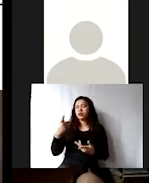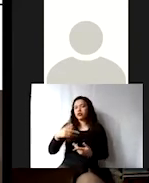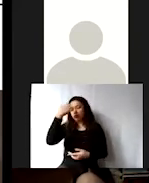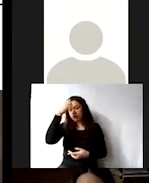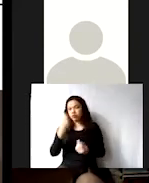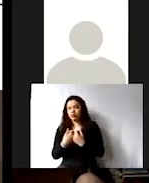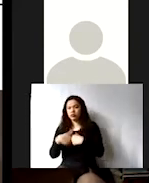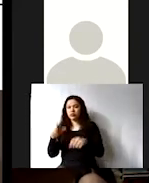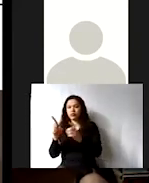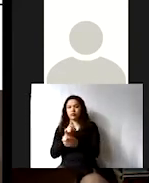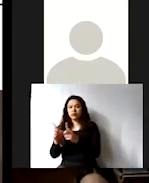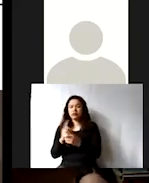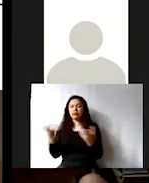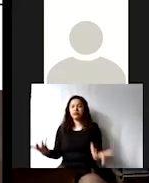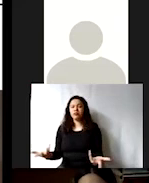socialización?